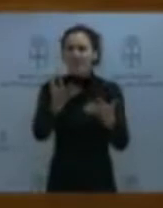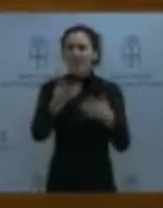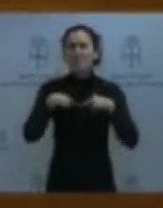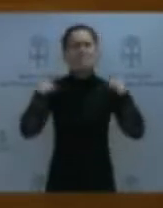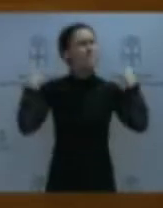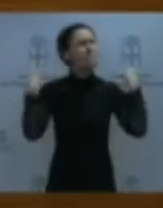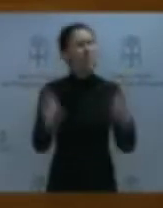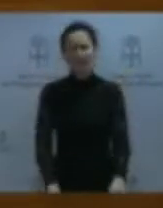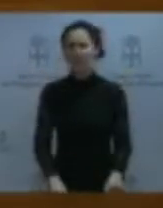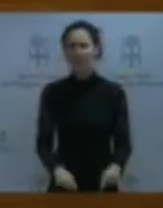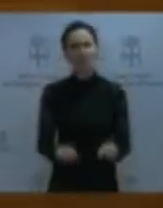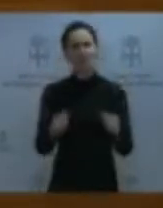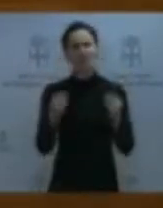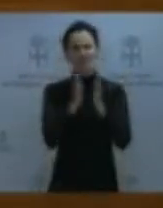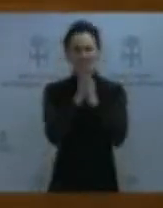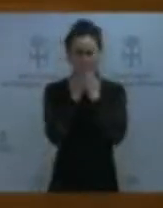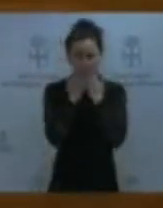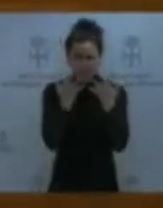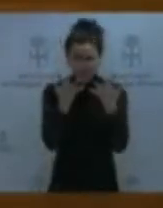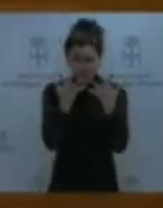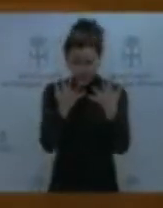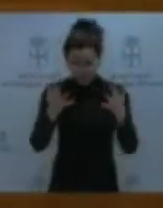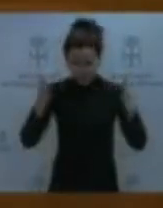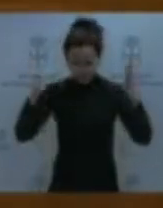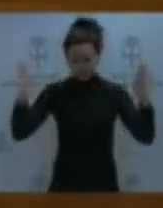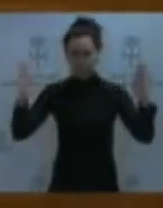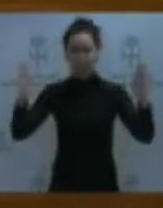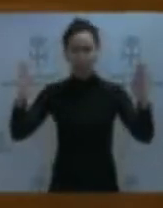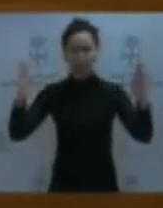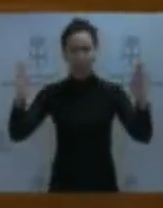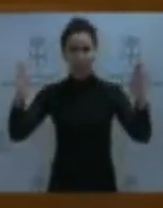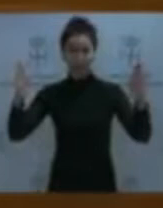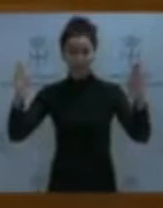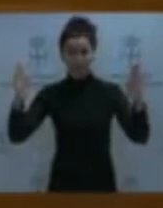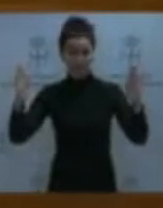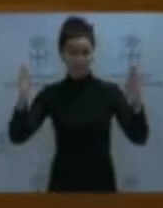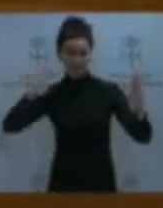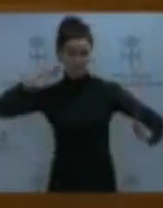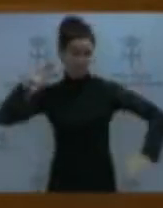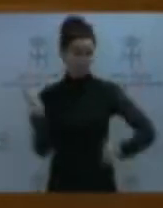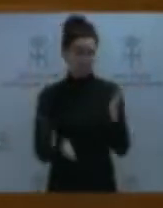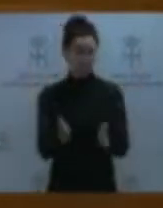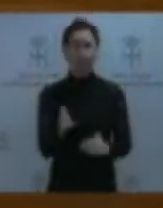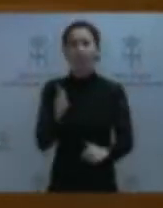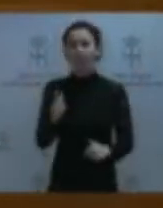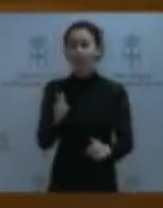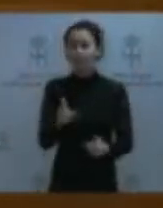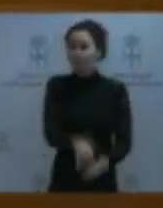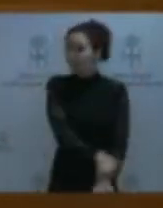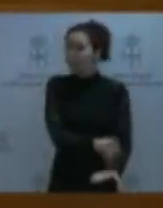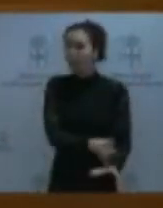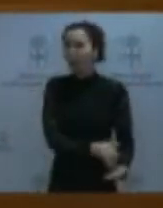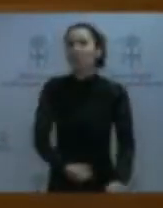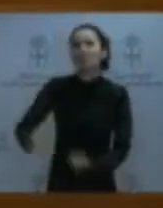década completa en los cuales no solamente se han visto golpeados nuestros derechos, sino que se han visto fragilizados los sistemas de